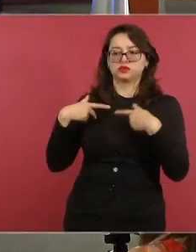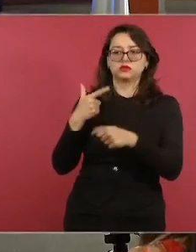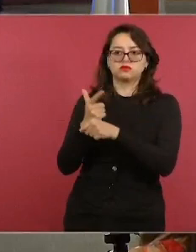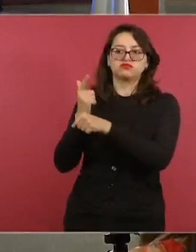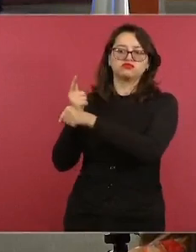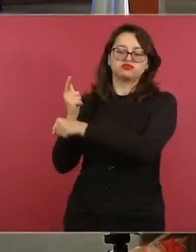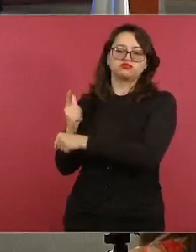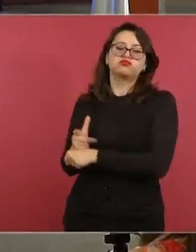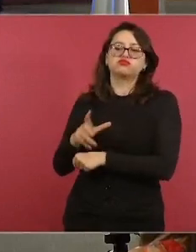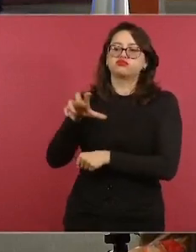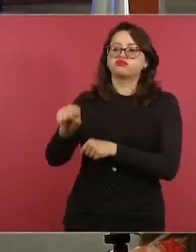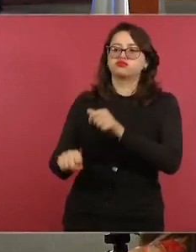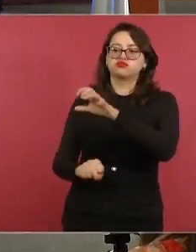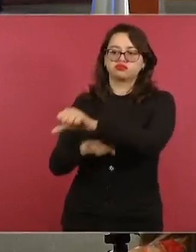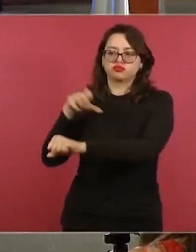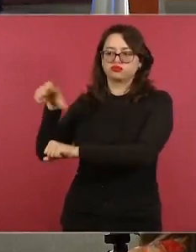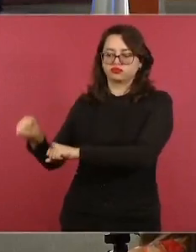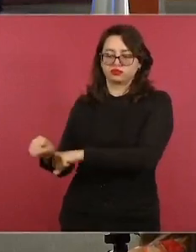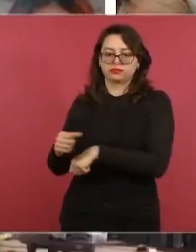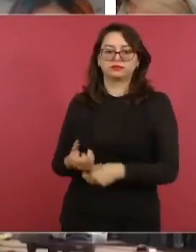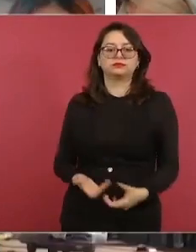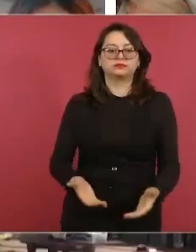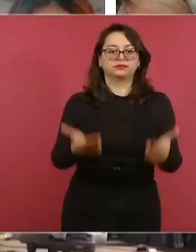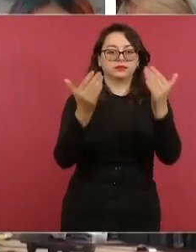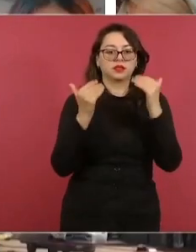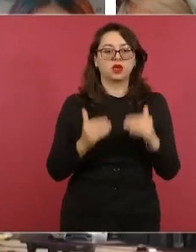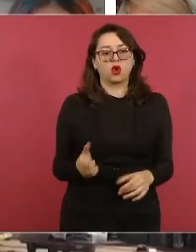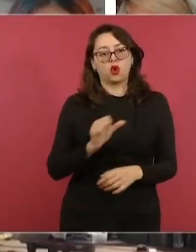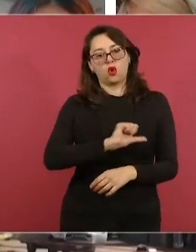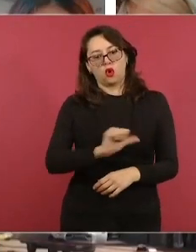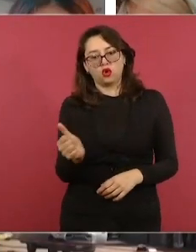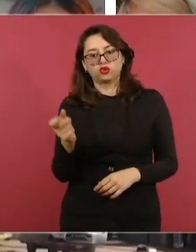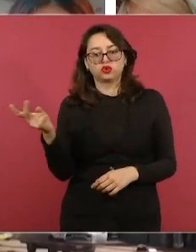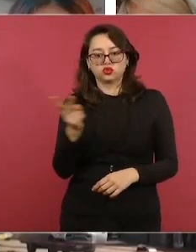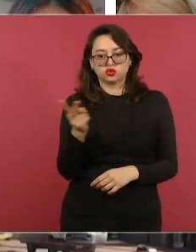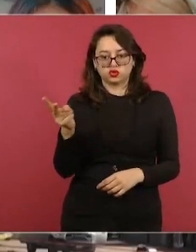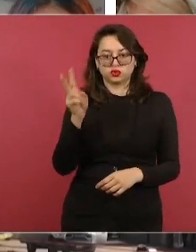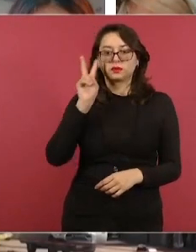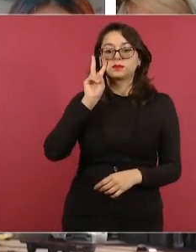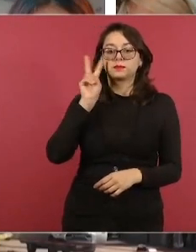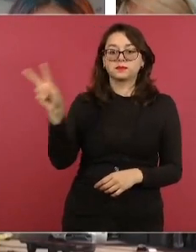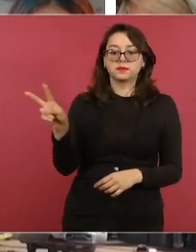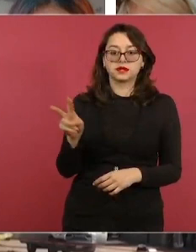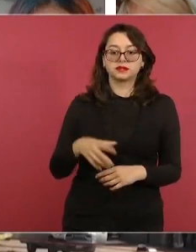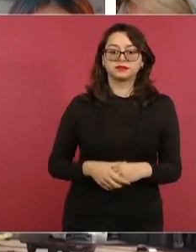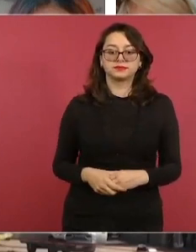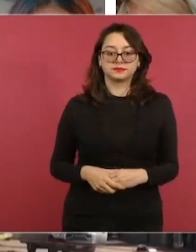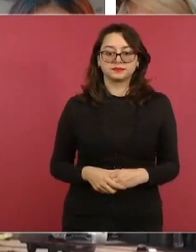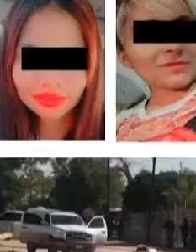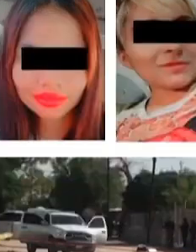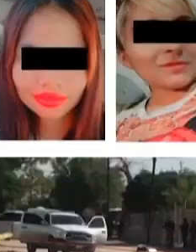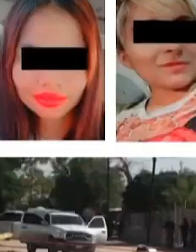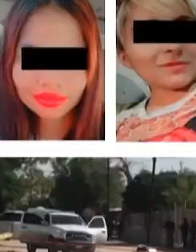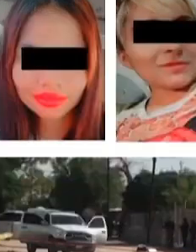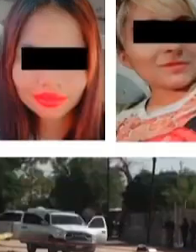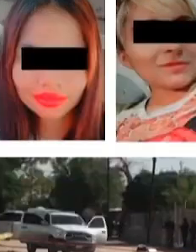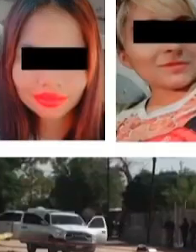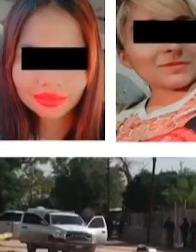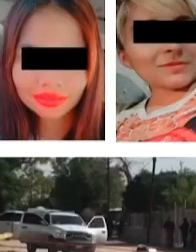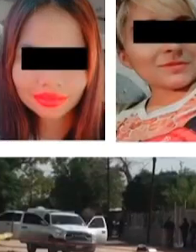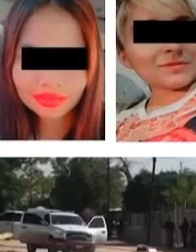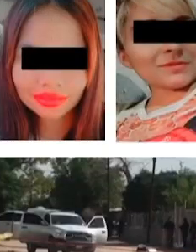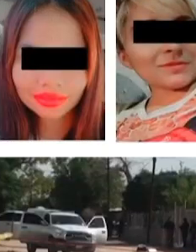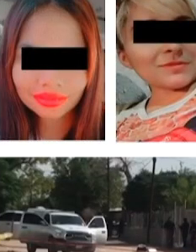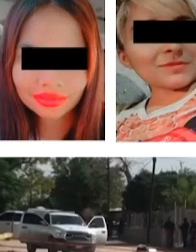contra Abel n y Uber n tras ser encontrados culpables de secuestrar violentar